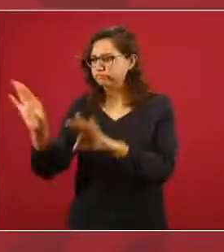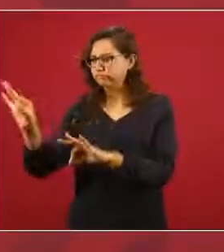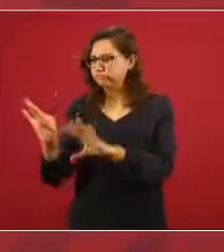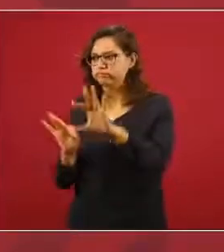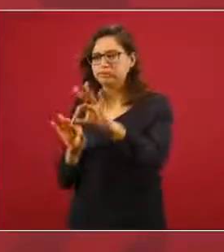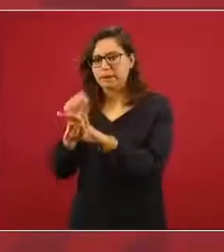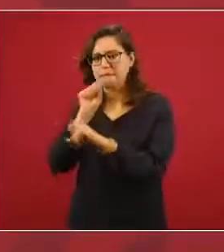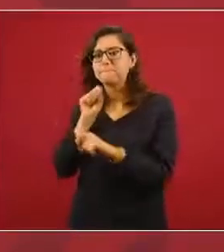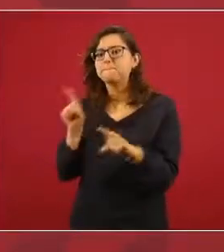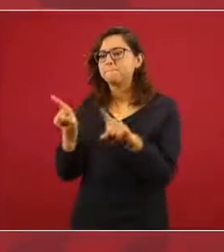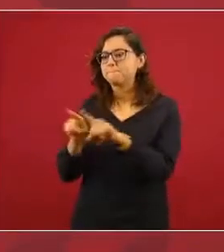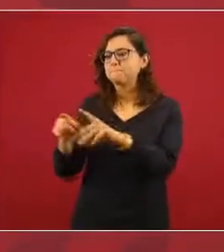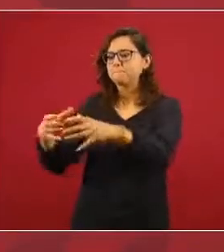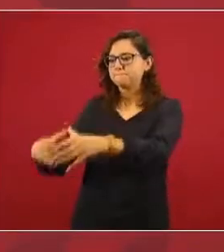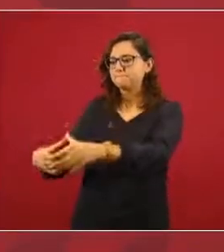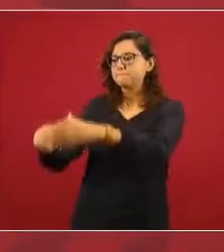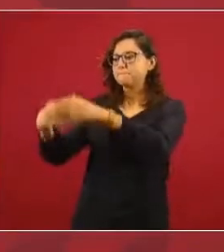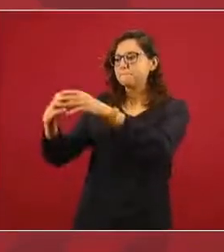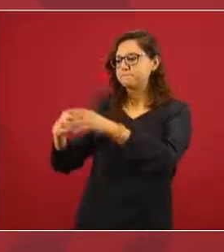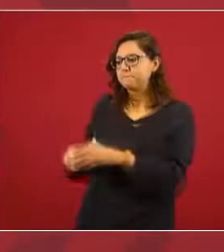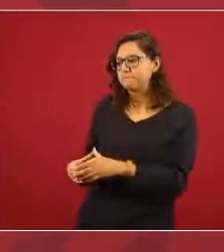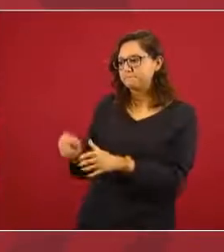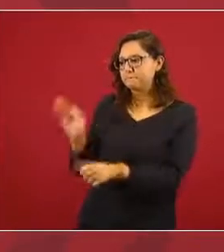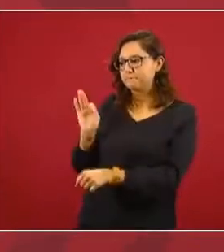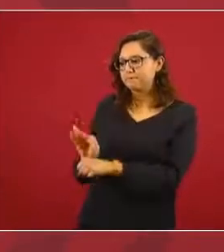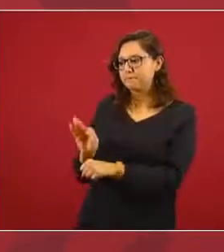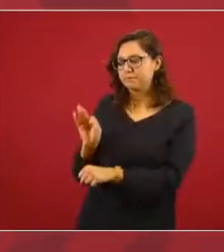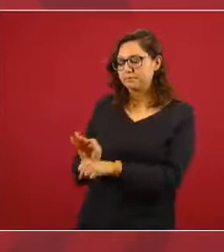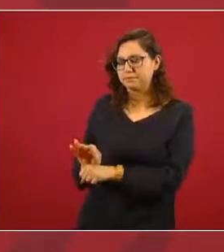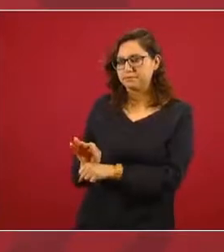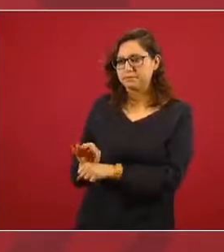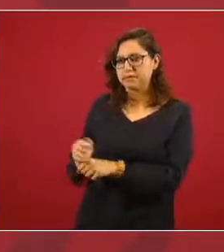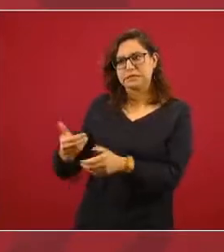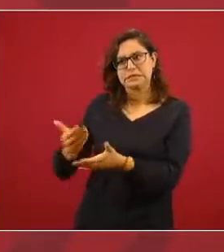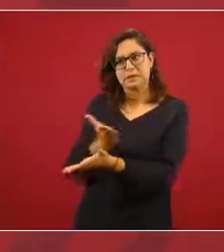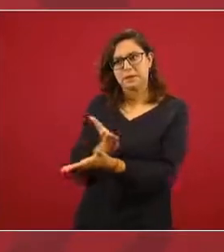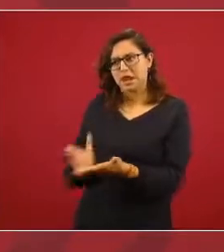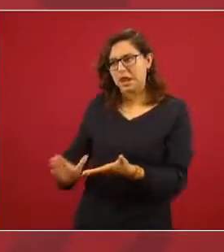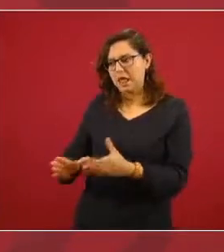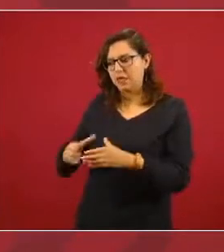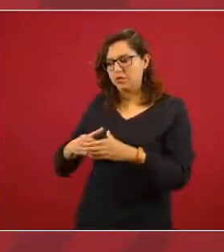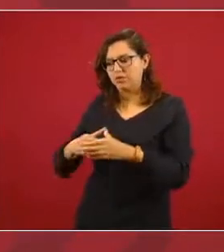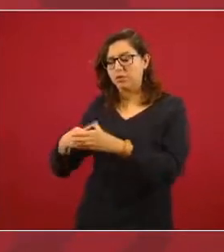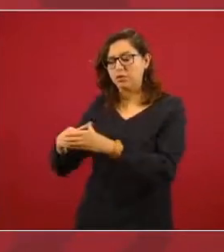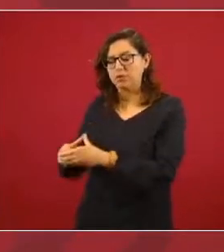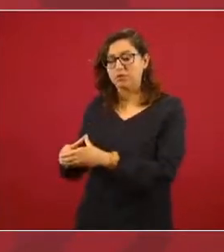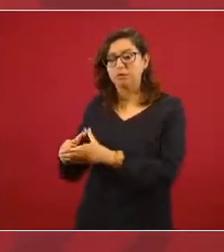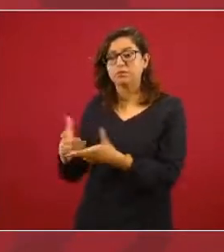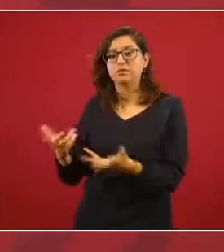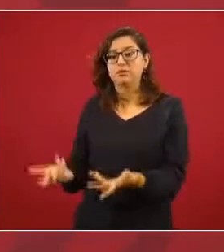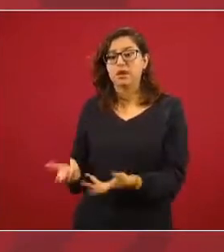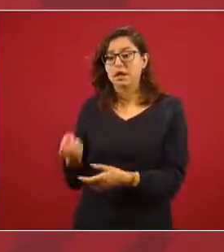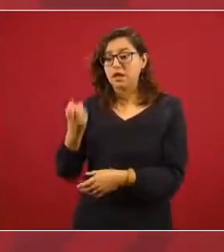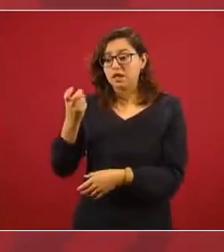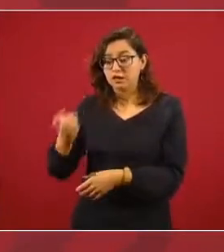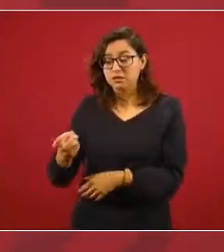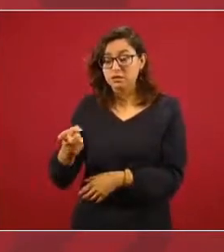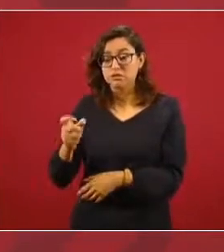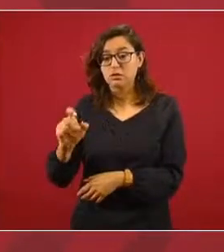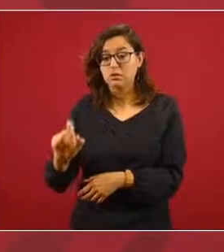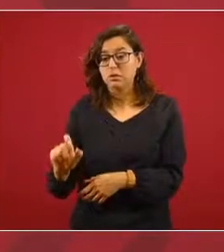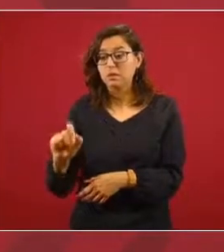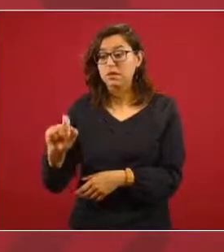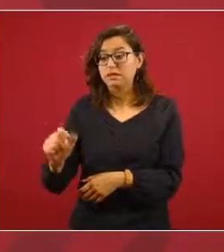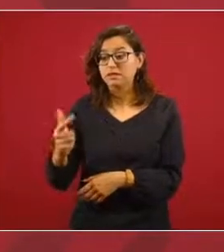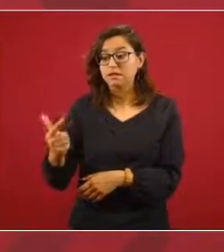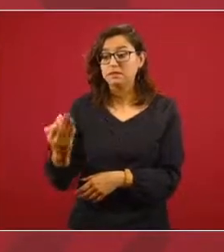pone también en un resguardo preventivo, en un aislamiento. Eso empezó antes del primer caso. Gracias